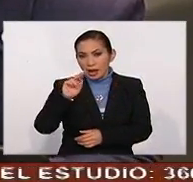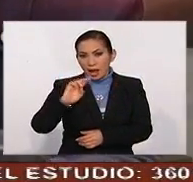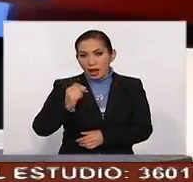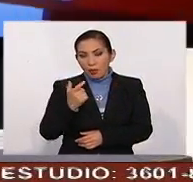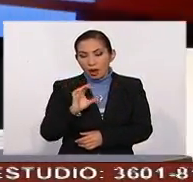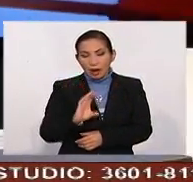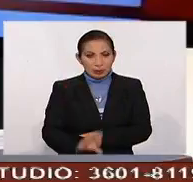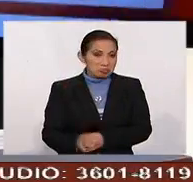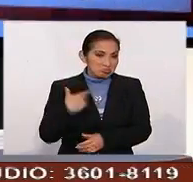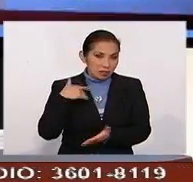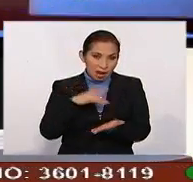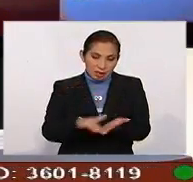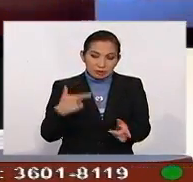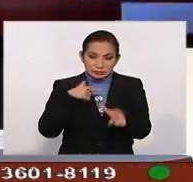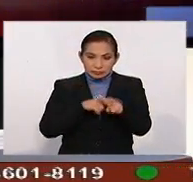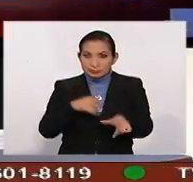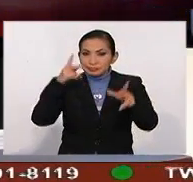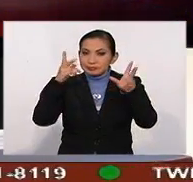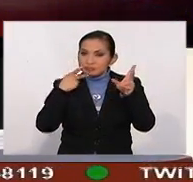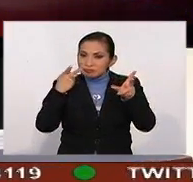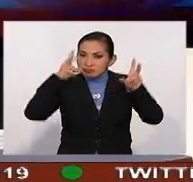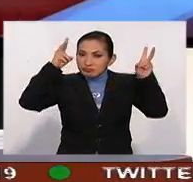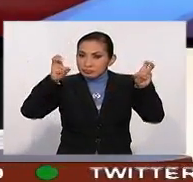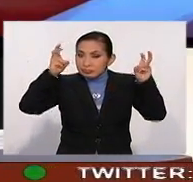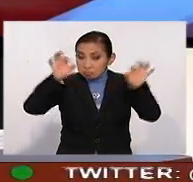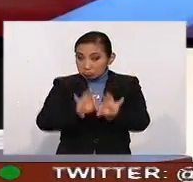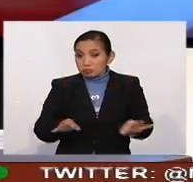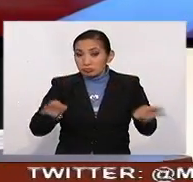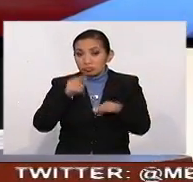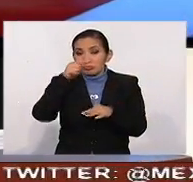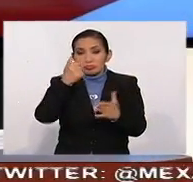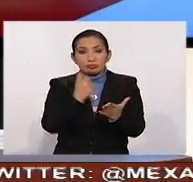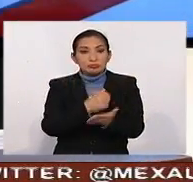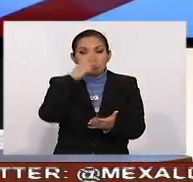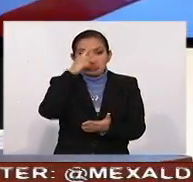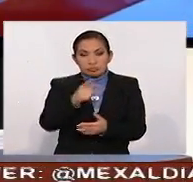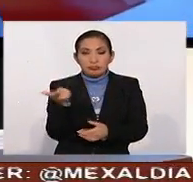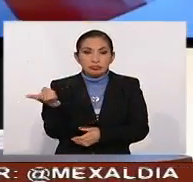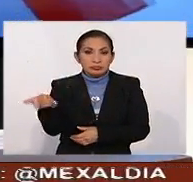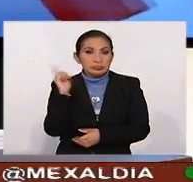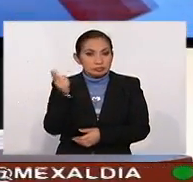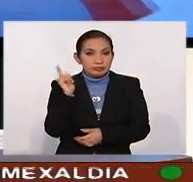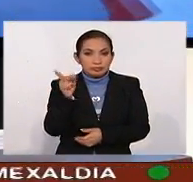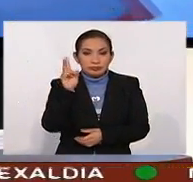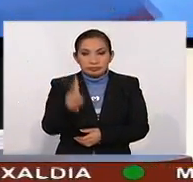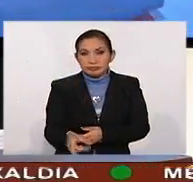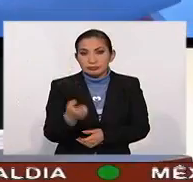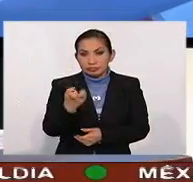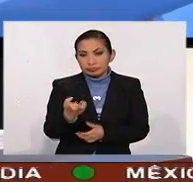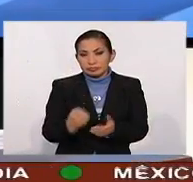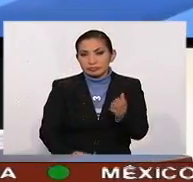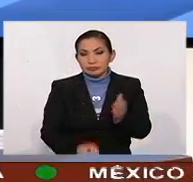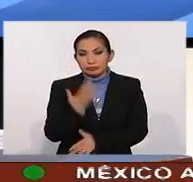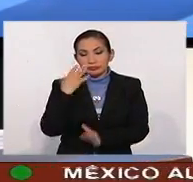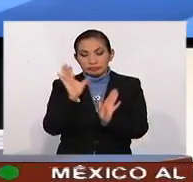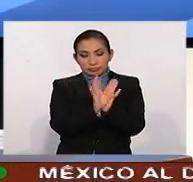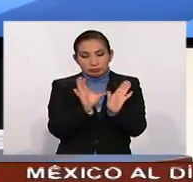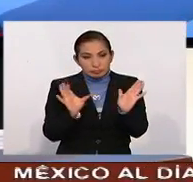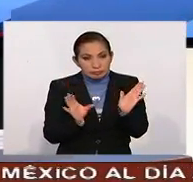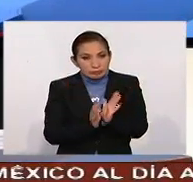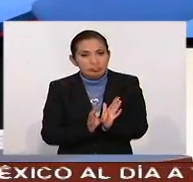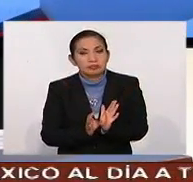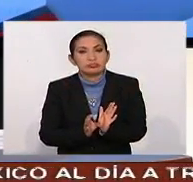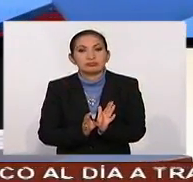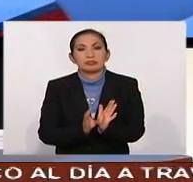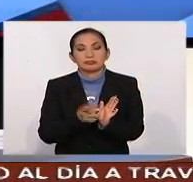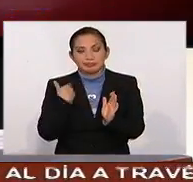gracias. Seguiremos hablando de este tema tan importante para la Ciudad de México, esperando que justamente esta nueva constitución